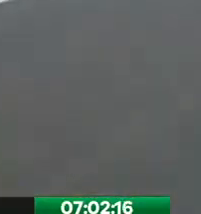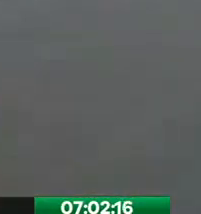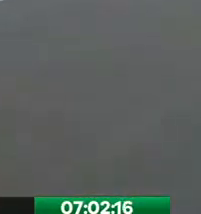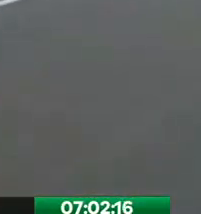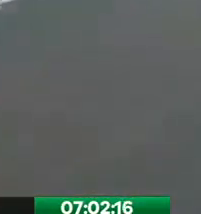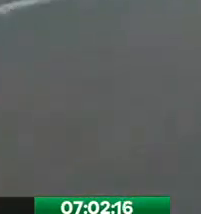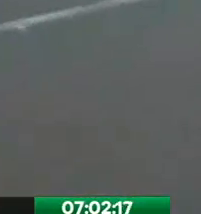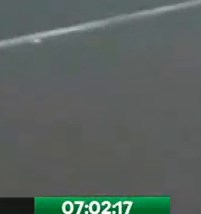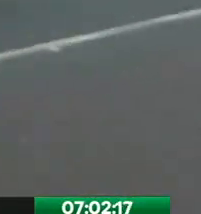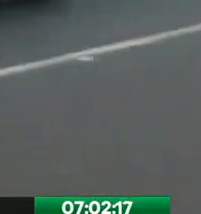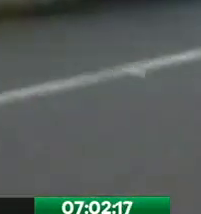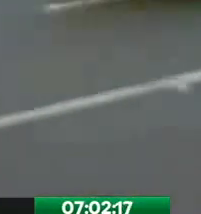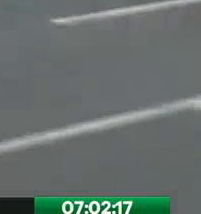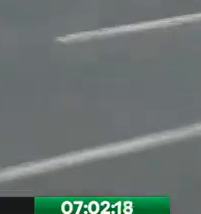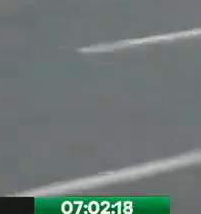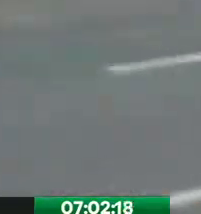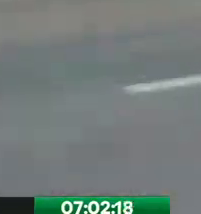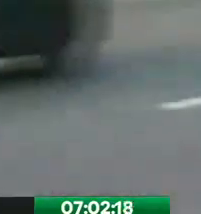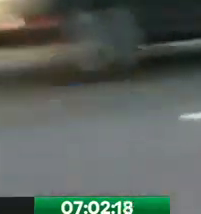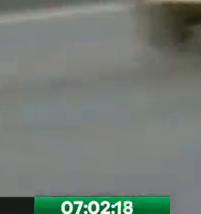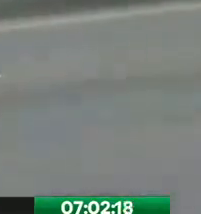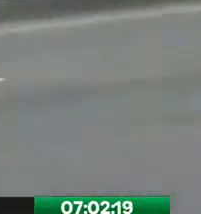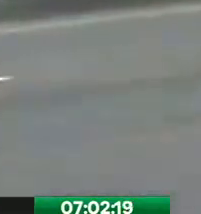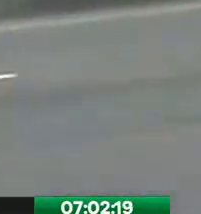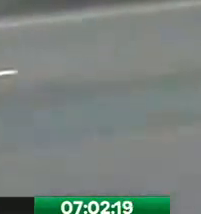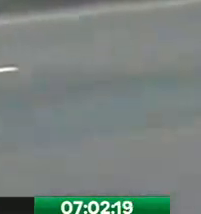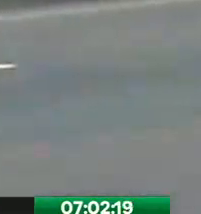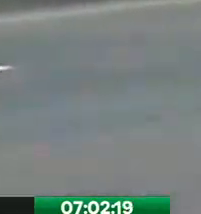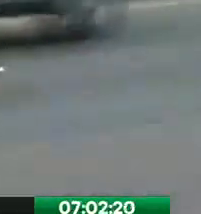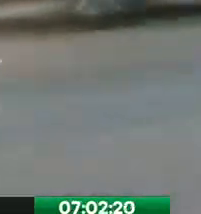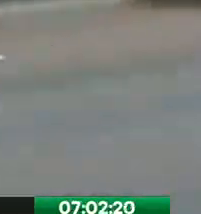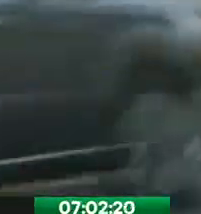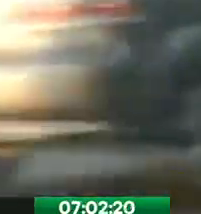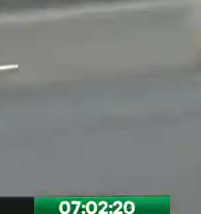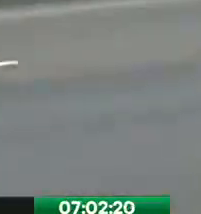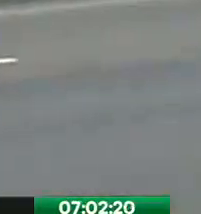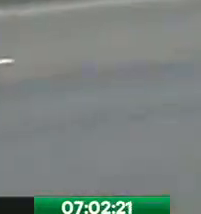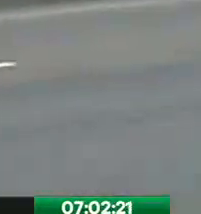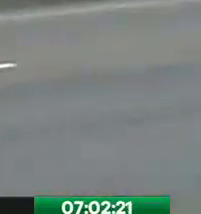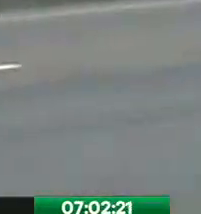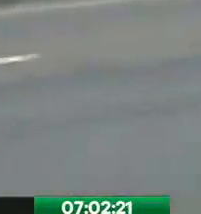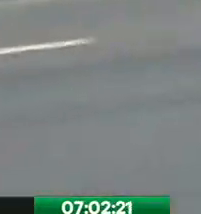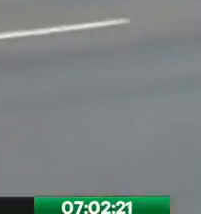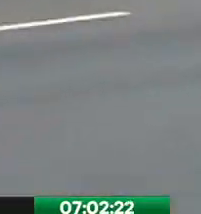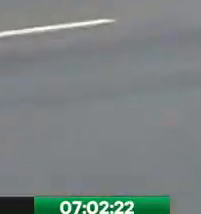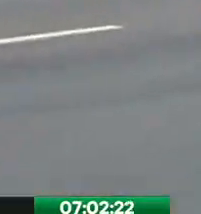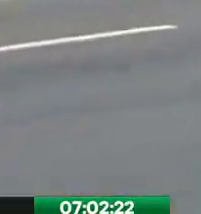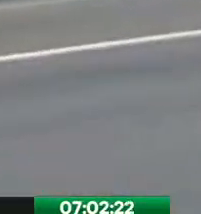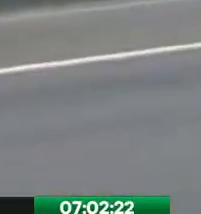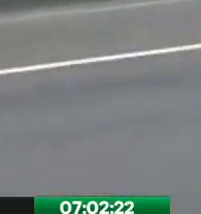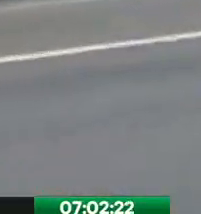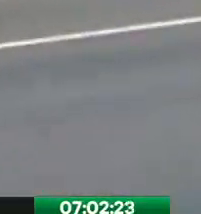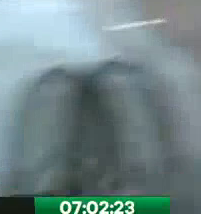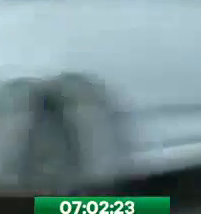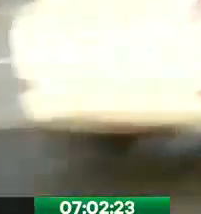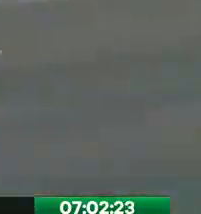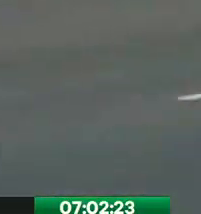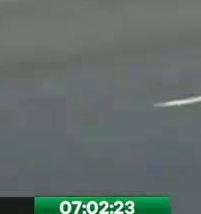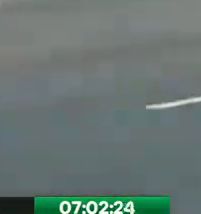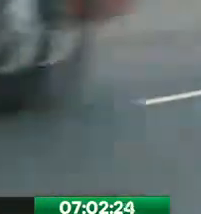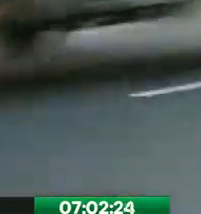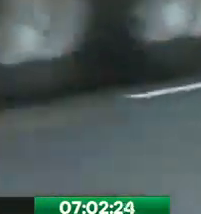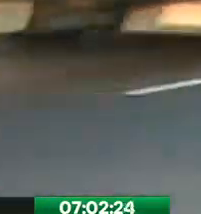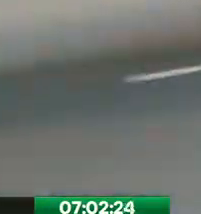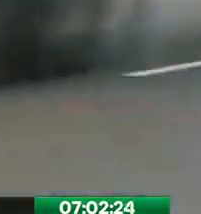en este sector. Es importante traer a colación que la semana pasada un transeúnte perdió la